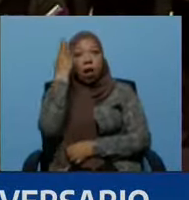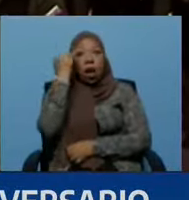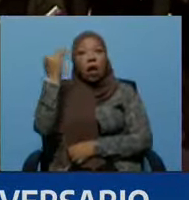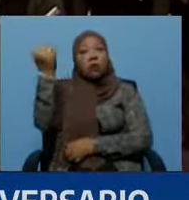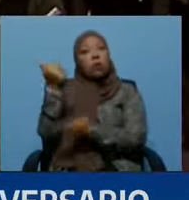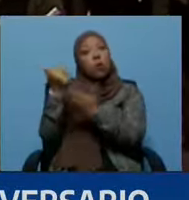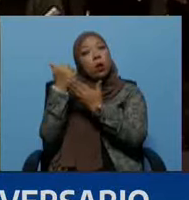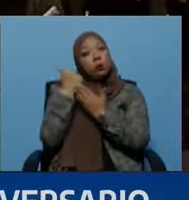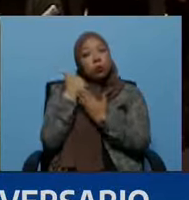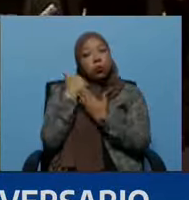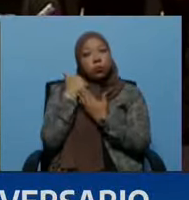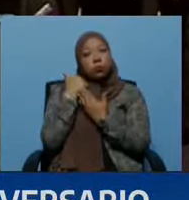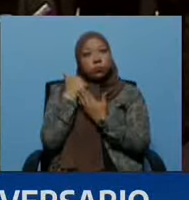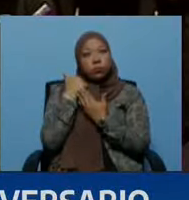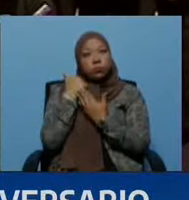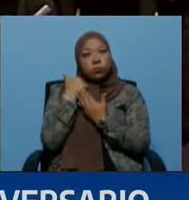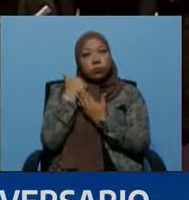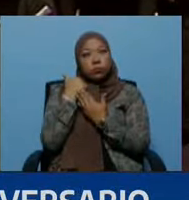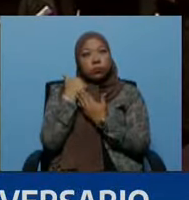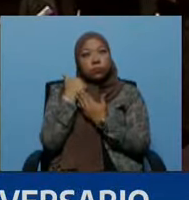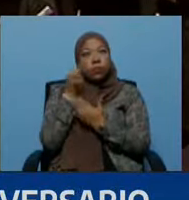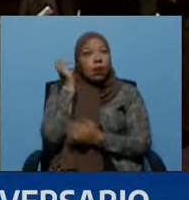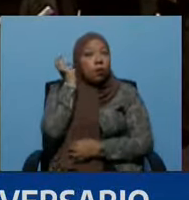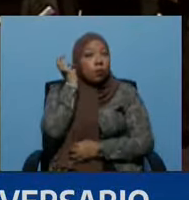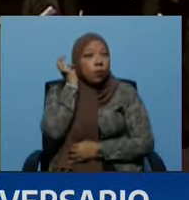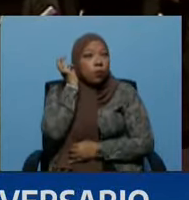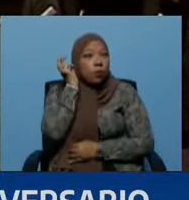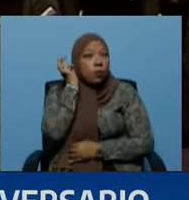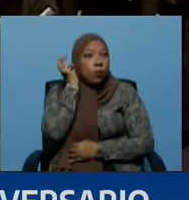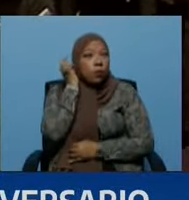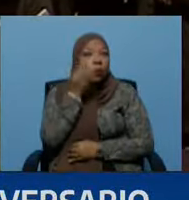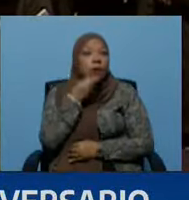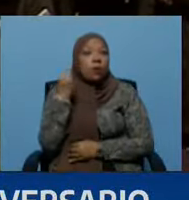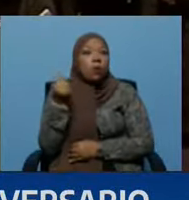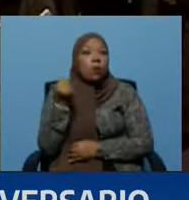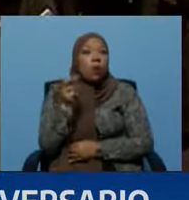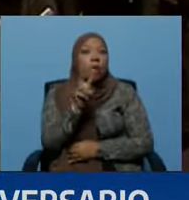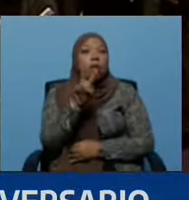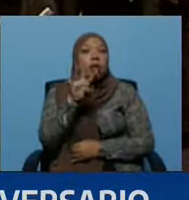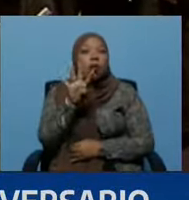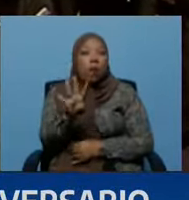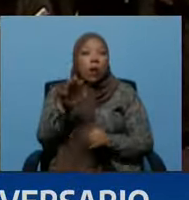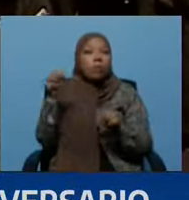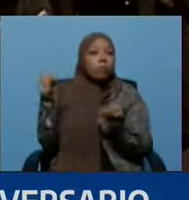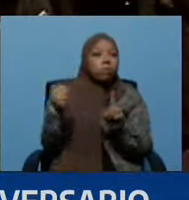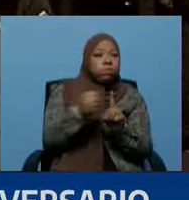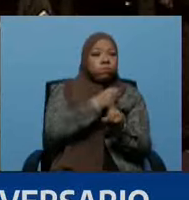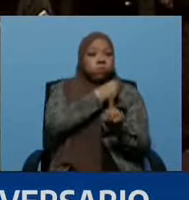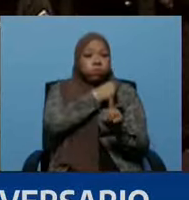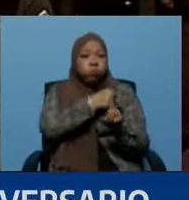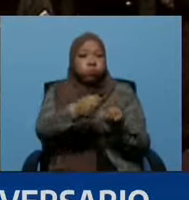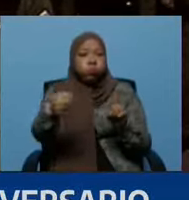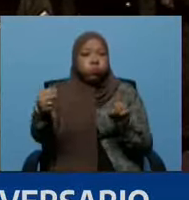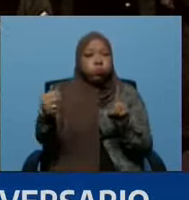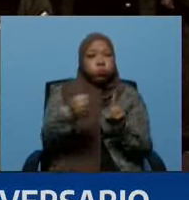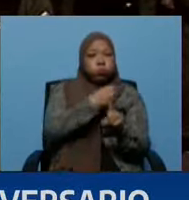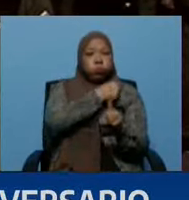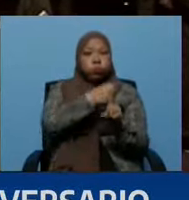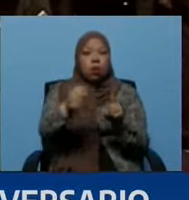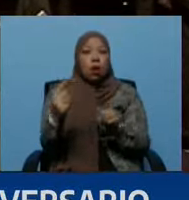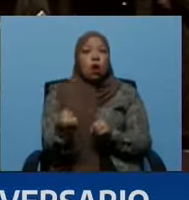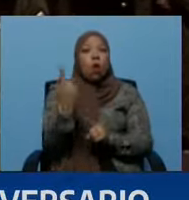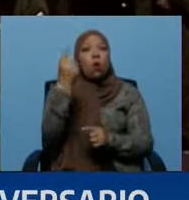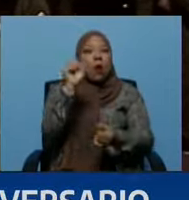salvó. A una de las muchachas más jóvenes, 24 años, la golpearon inclementemente. Ya tenemos capturado a